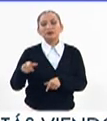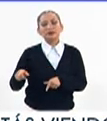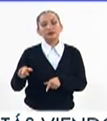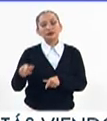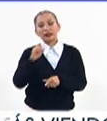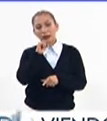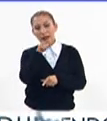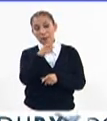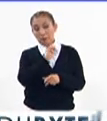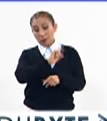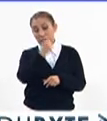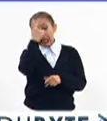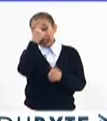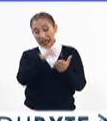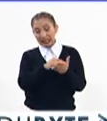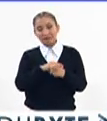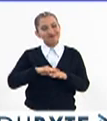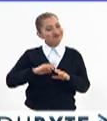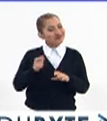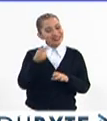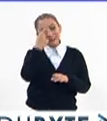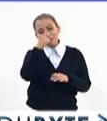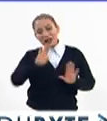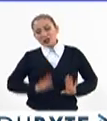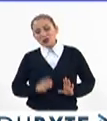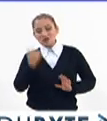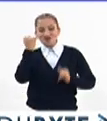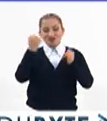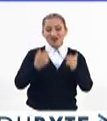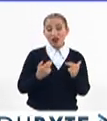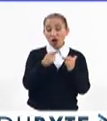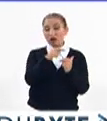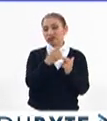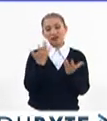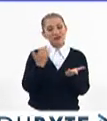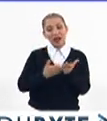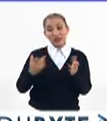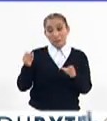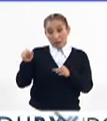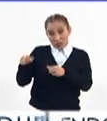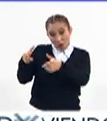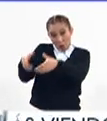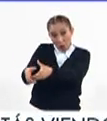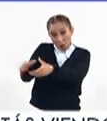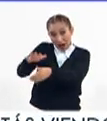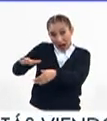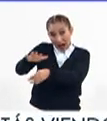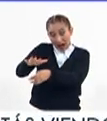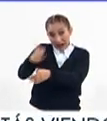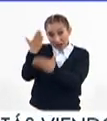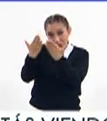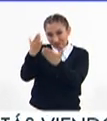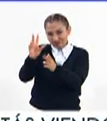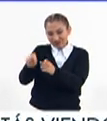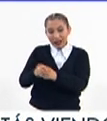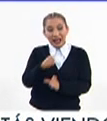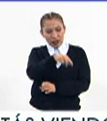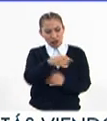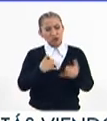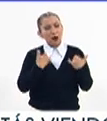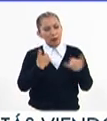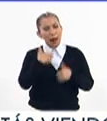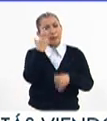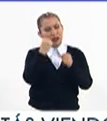económico-administrativas, los expertos coinciden en que el perfil de un emprendedor está lejos de encasillarse en un solo ramo académico. Estos chicos